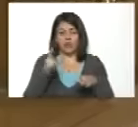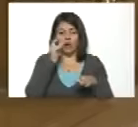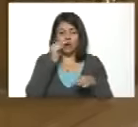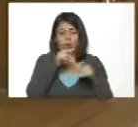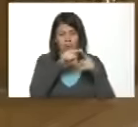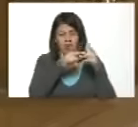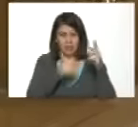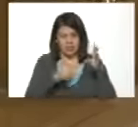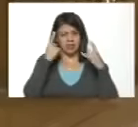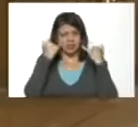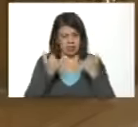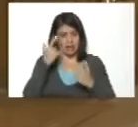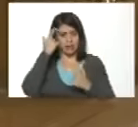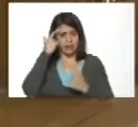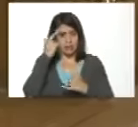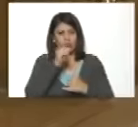materiales,